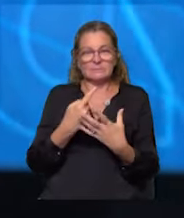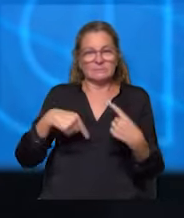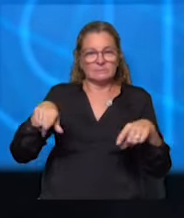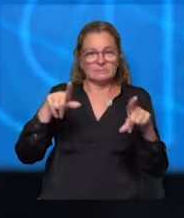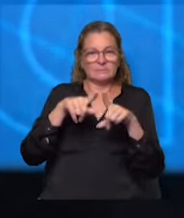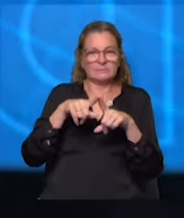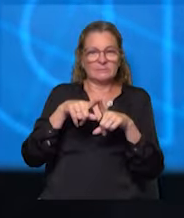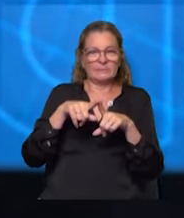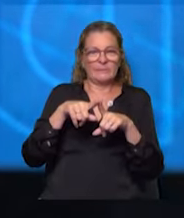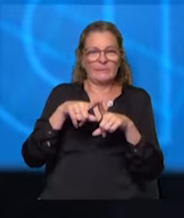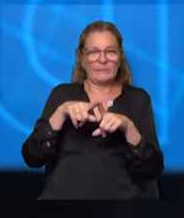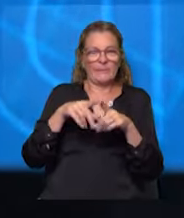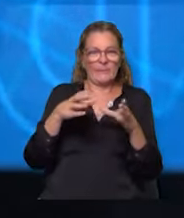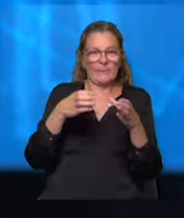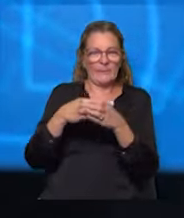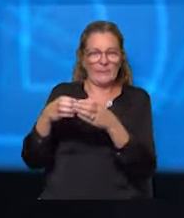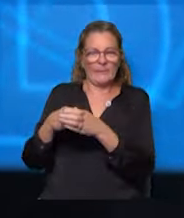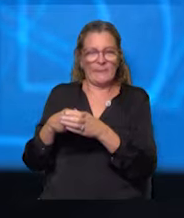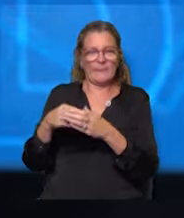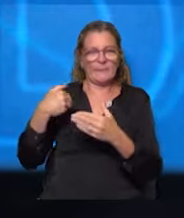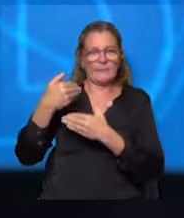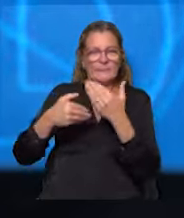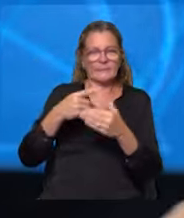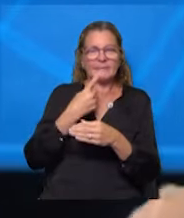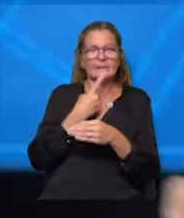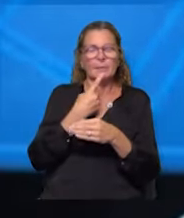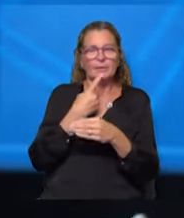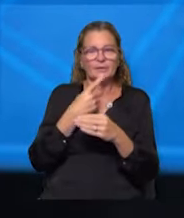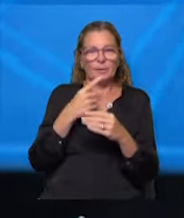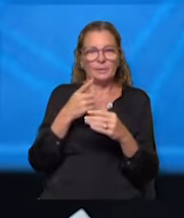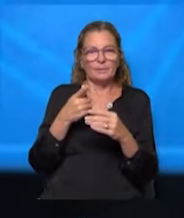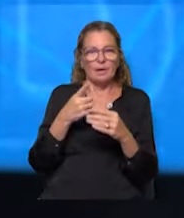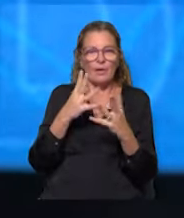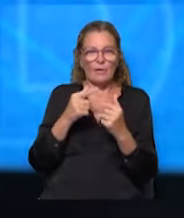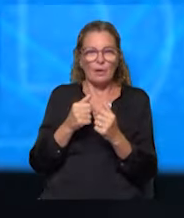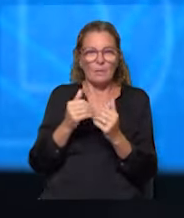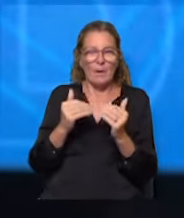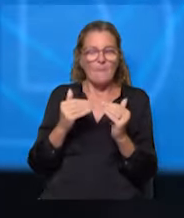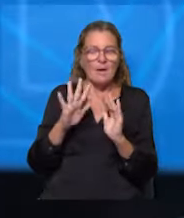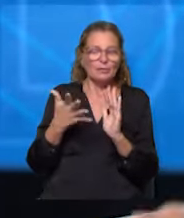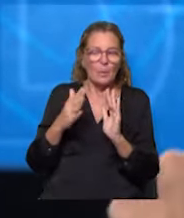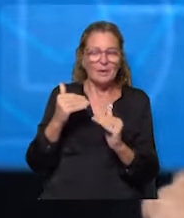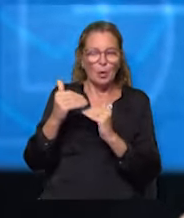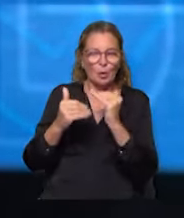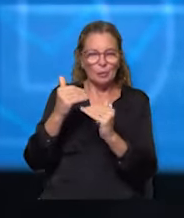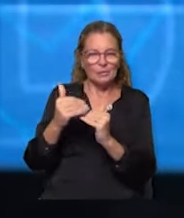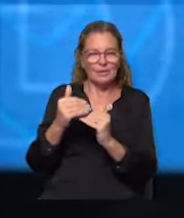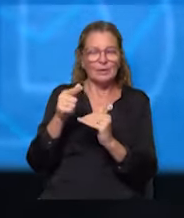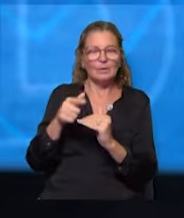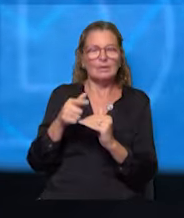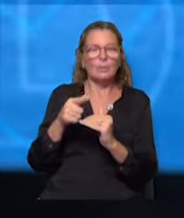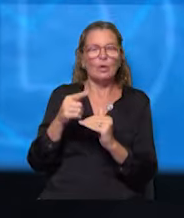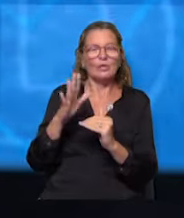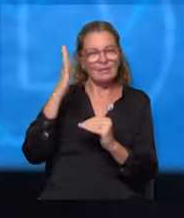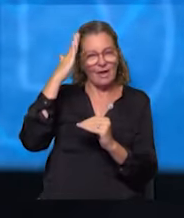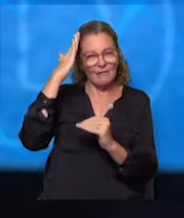toda toda candidatura todo proceso político se evalúa de manera más o menos continua eh Nosotros somos